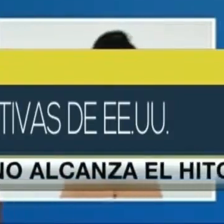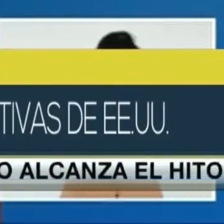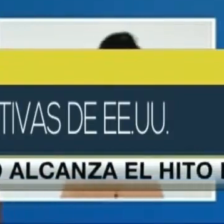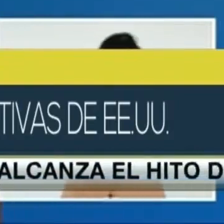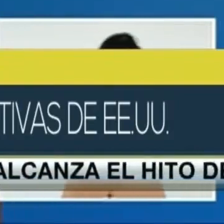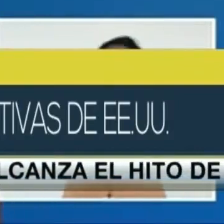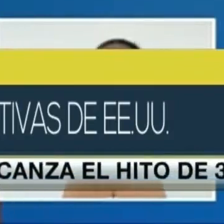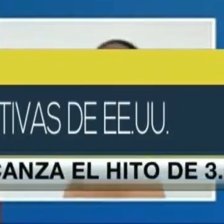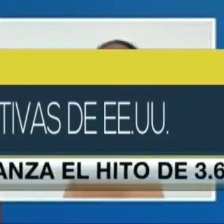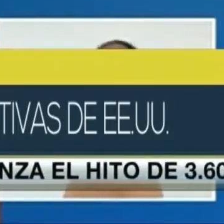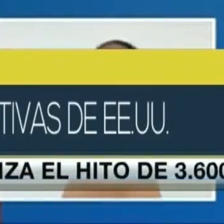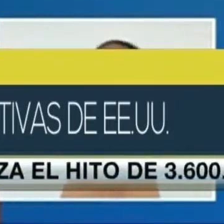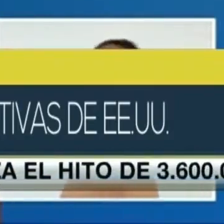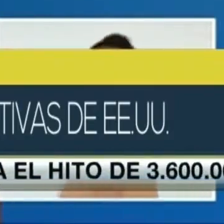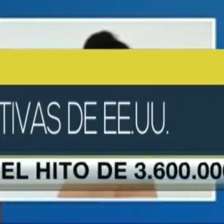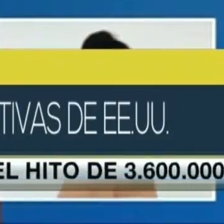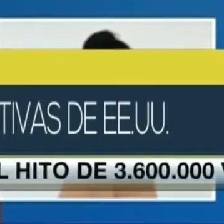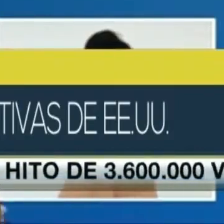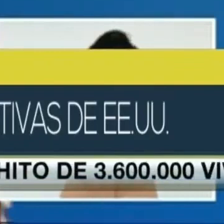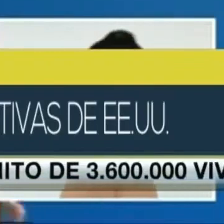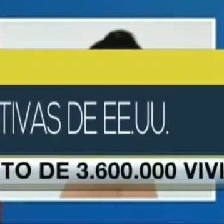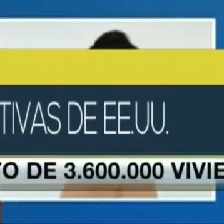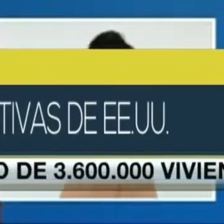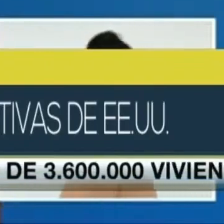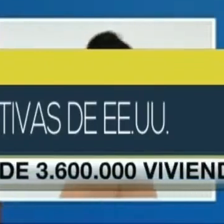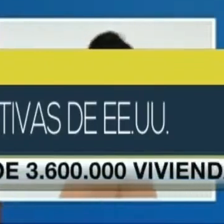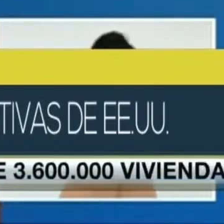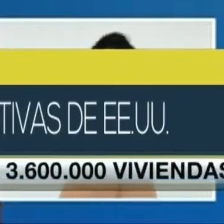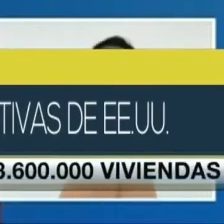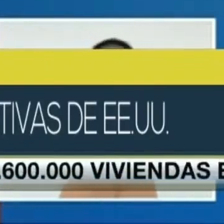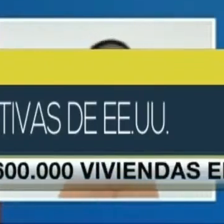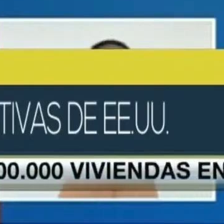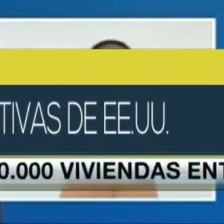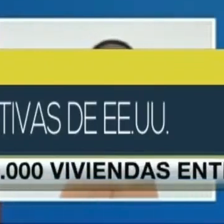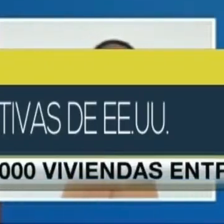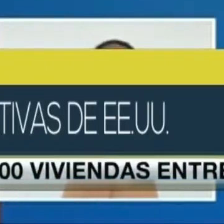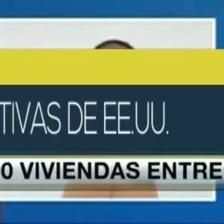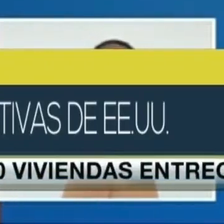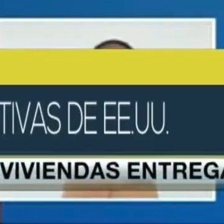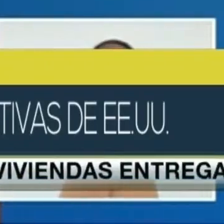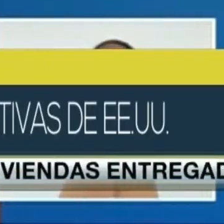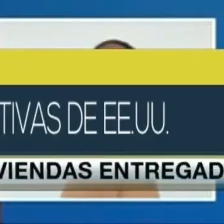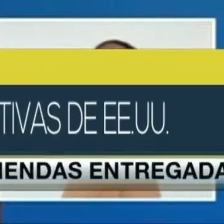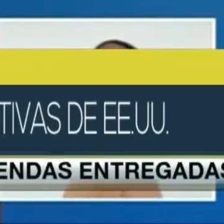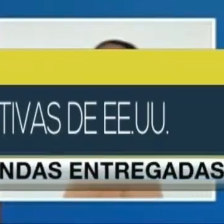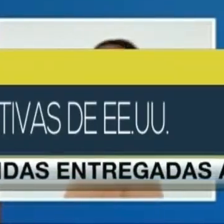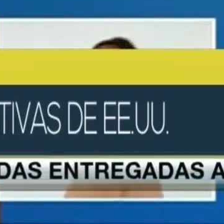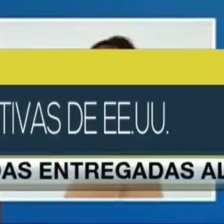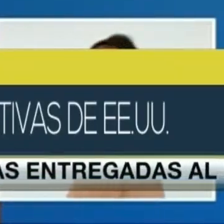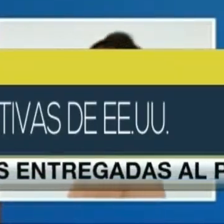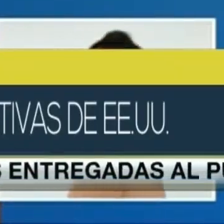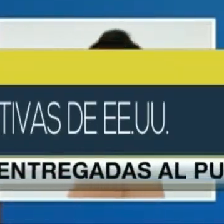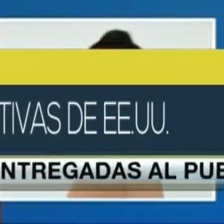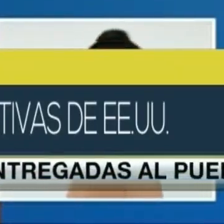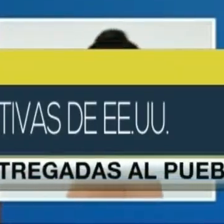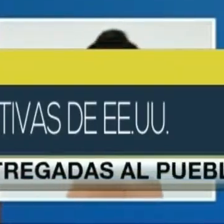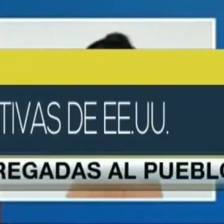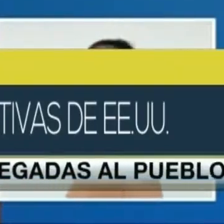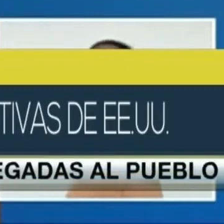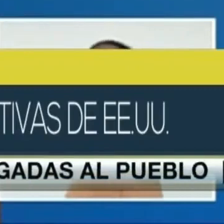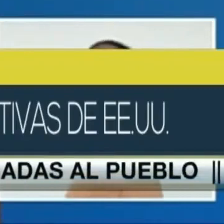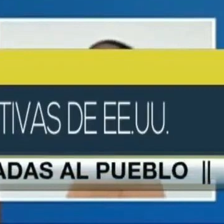medidas cautelares domiciliarias en los casos en que han sido instruidos de cargos